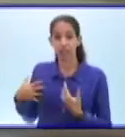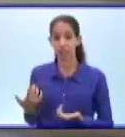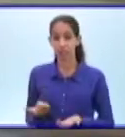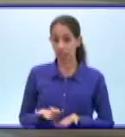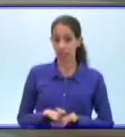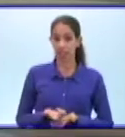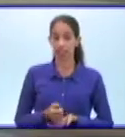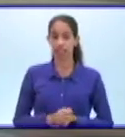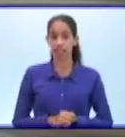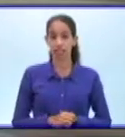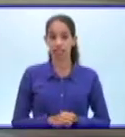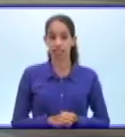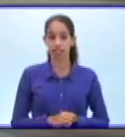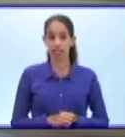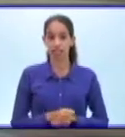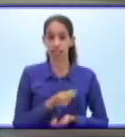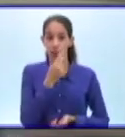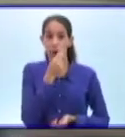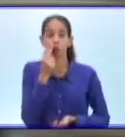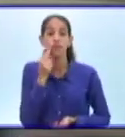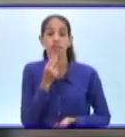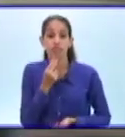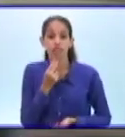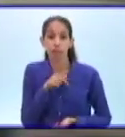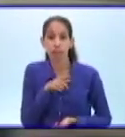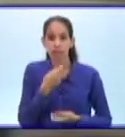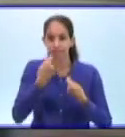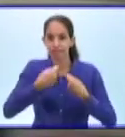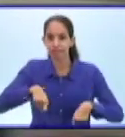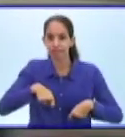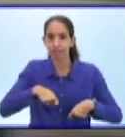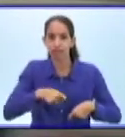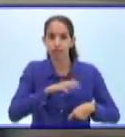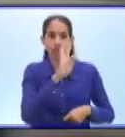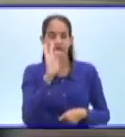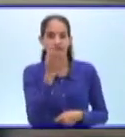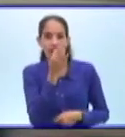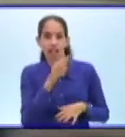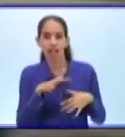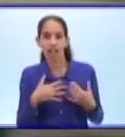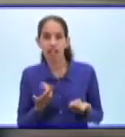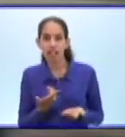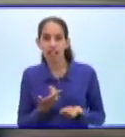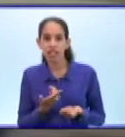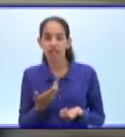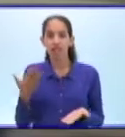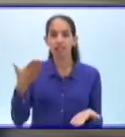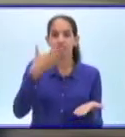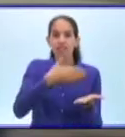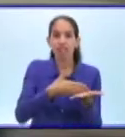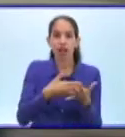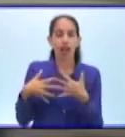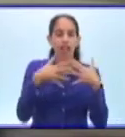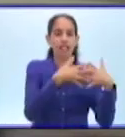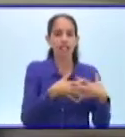Martí escapa de Francia, va directo para Nueva York. Está unos días en casa de Ledesma, en los Estados Unidos,